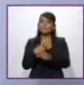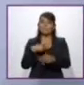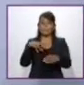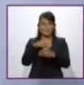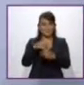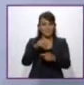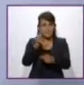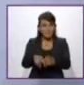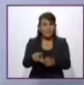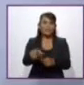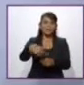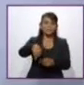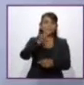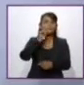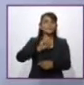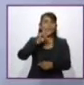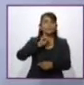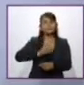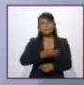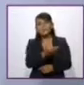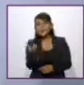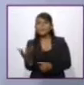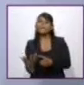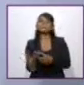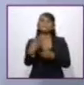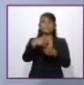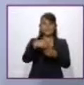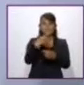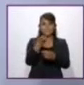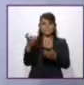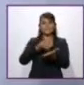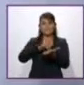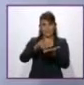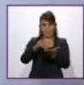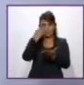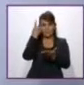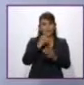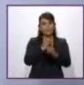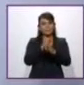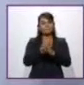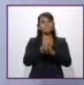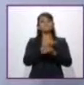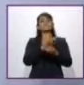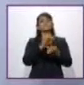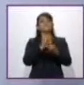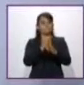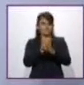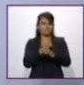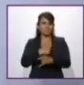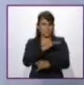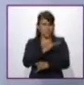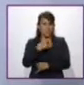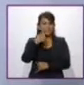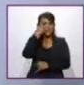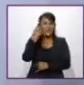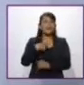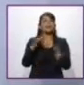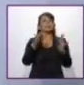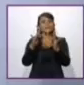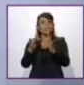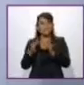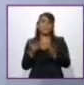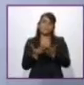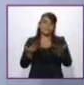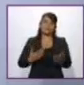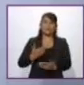aquella que incluya a nuestras mujeres del campo a este gran derecho que es la digitalización para que estén mayormente conectadas a este